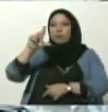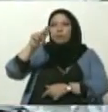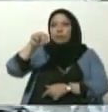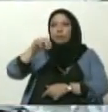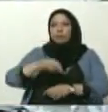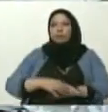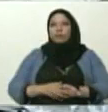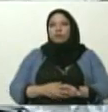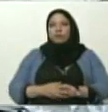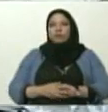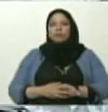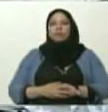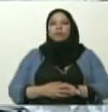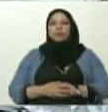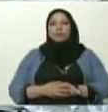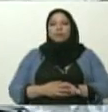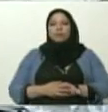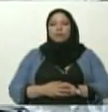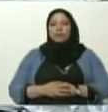ELN.